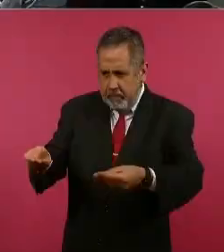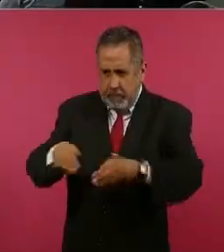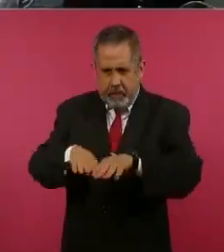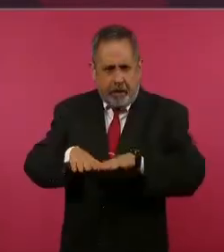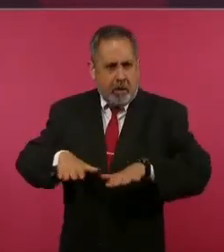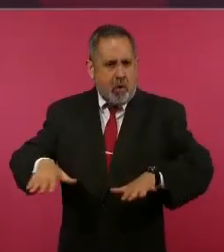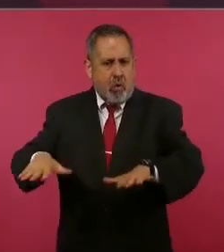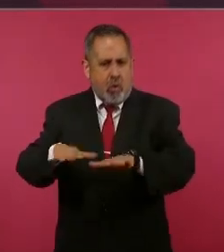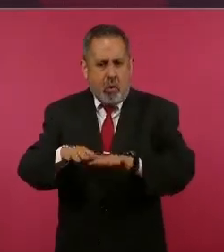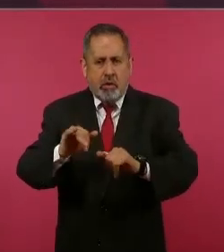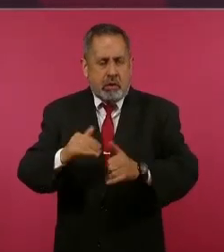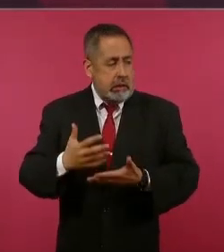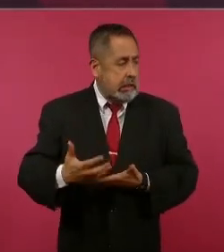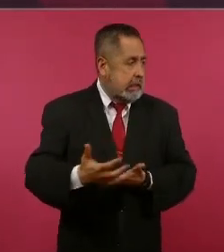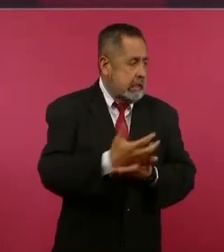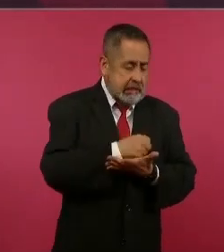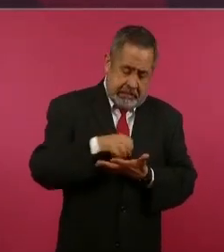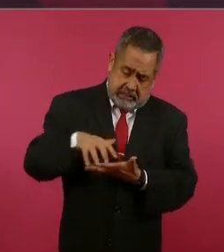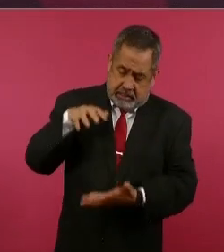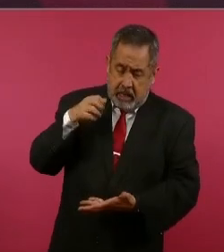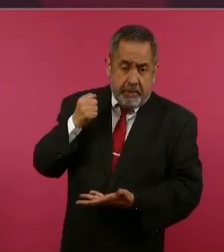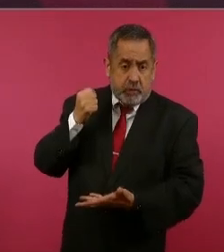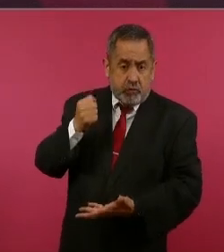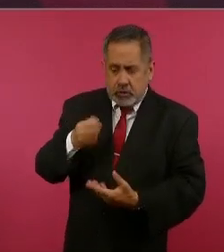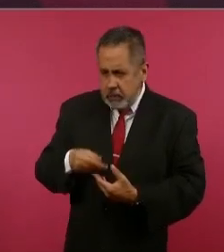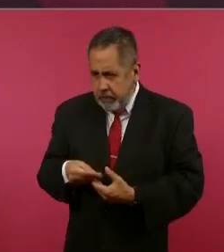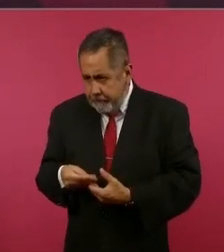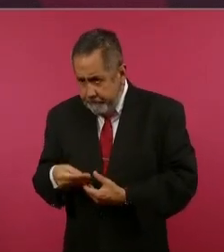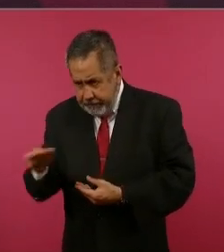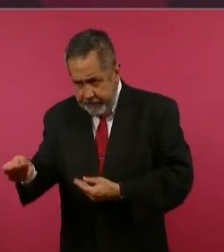de la riqueza, del ingreso y del presupuesto.